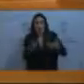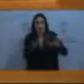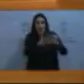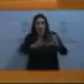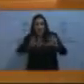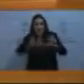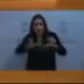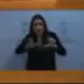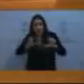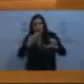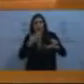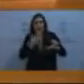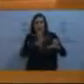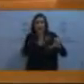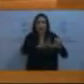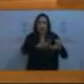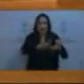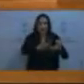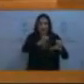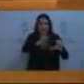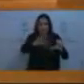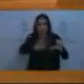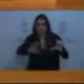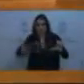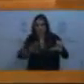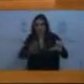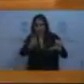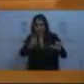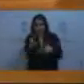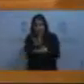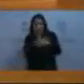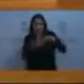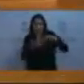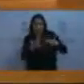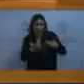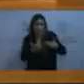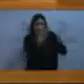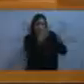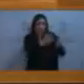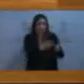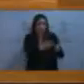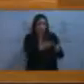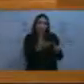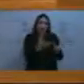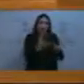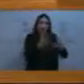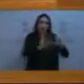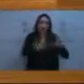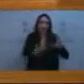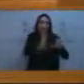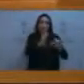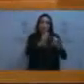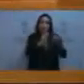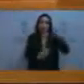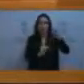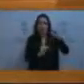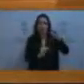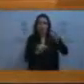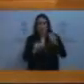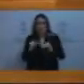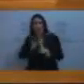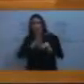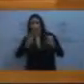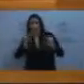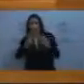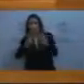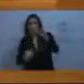en la colaboración del área 1 y el área 3 en este aspecto, está sumando usted la inequidad del área 1 con la inequidad del área 3.